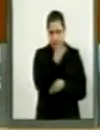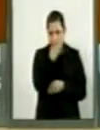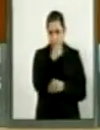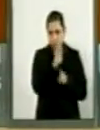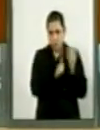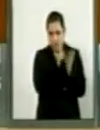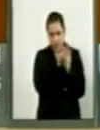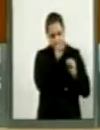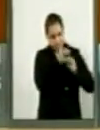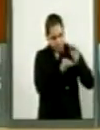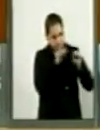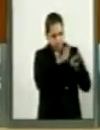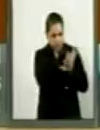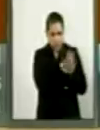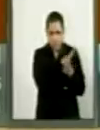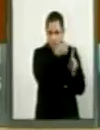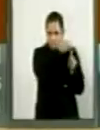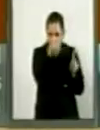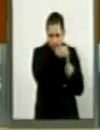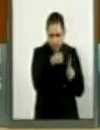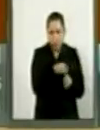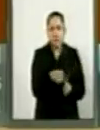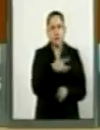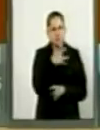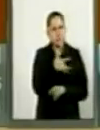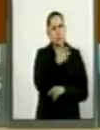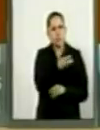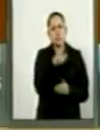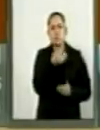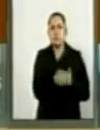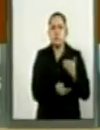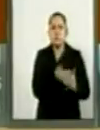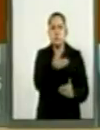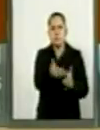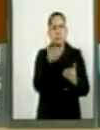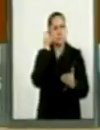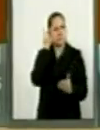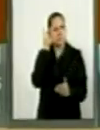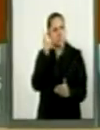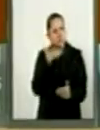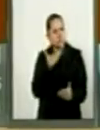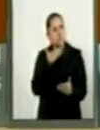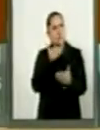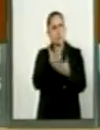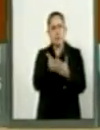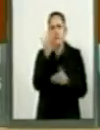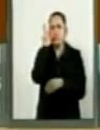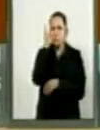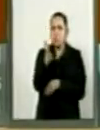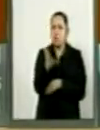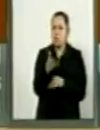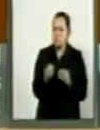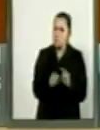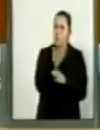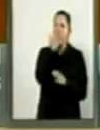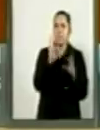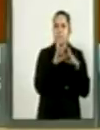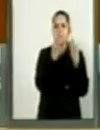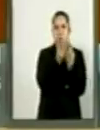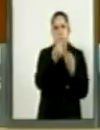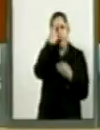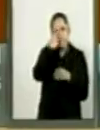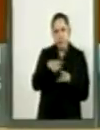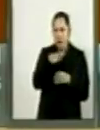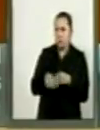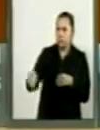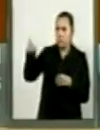refugiados, que está culminando su proceso, dará inicio a una nueva etapa en la política migratoria mexicana ante el fenómeno